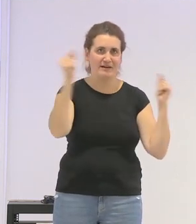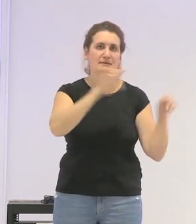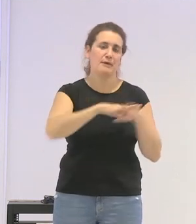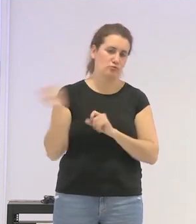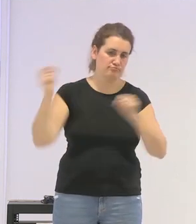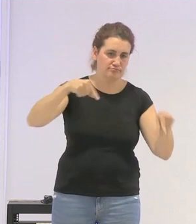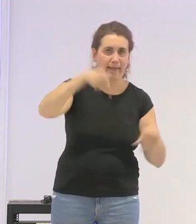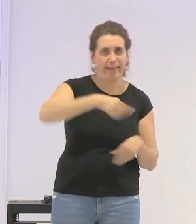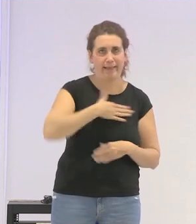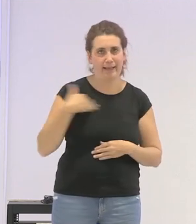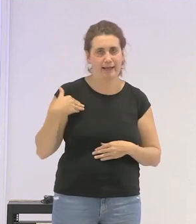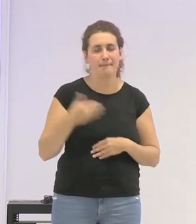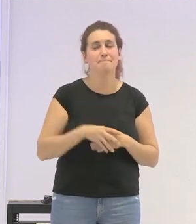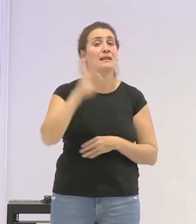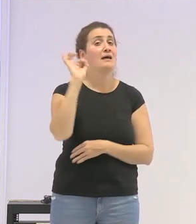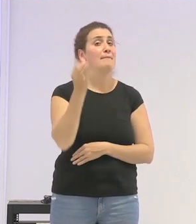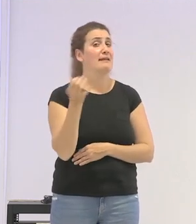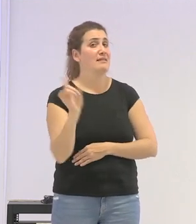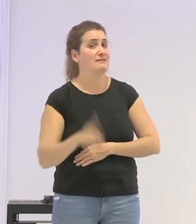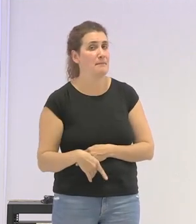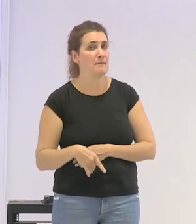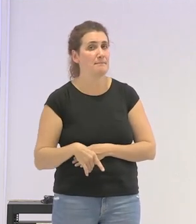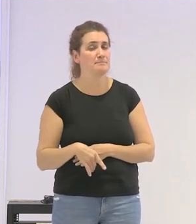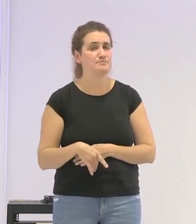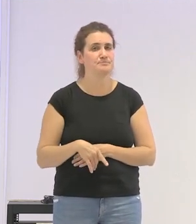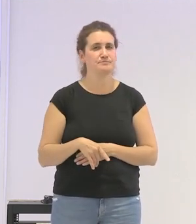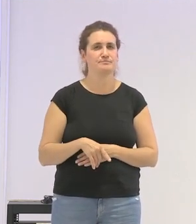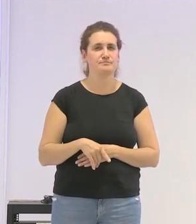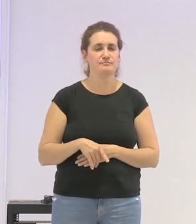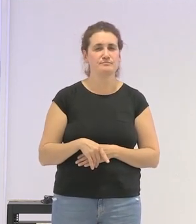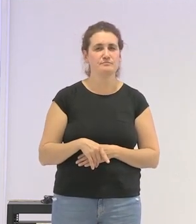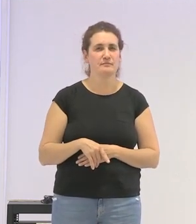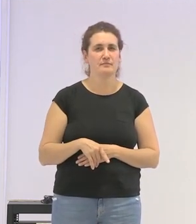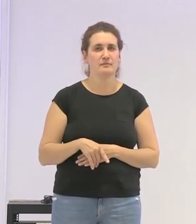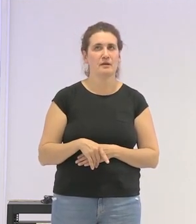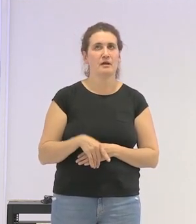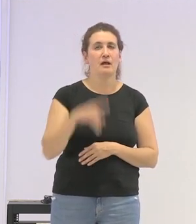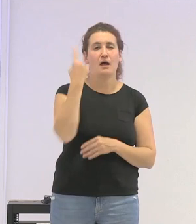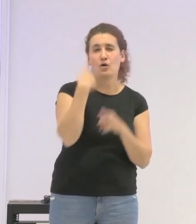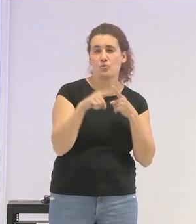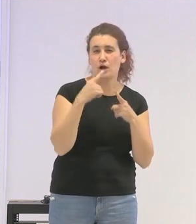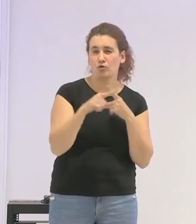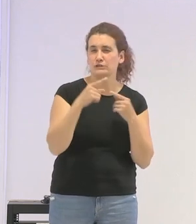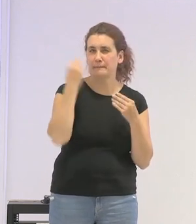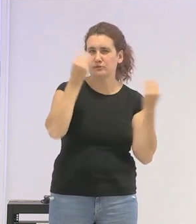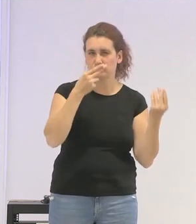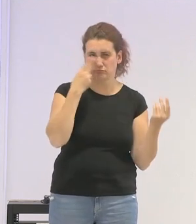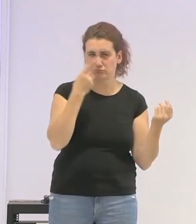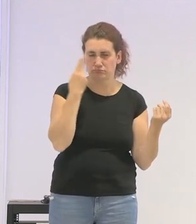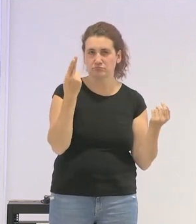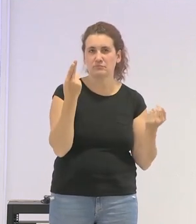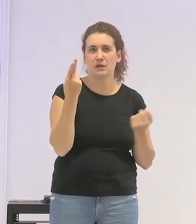aquí. Y es verdad también que hay una cosa que yo creo que es interesante, que es en